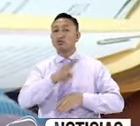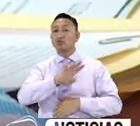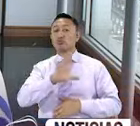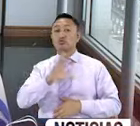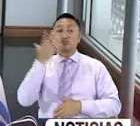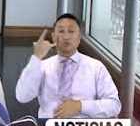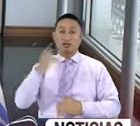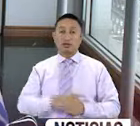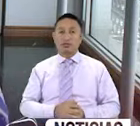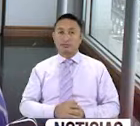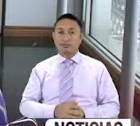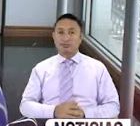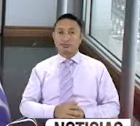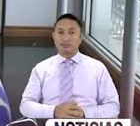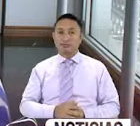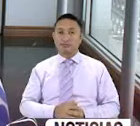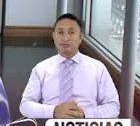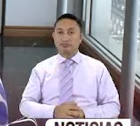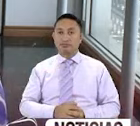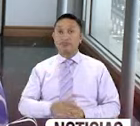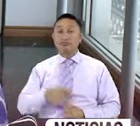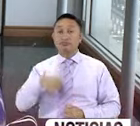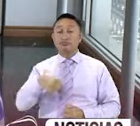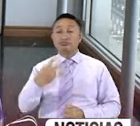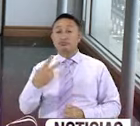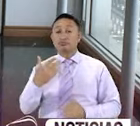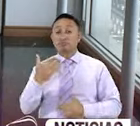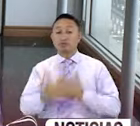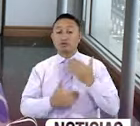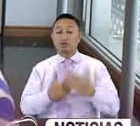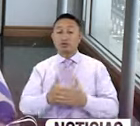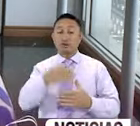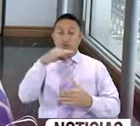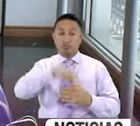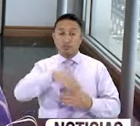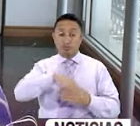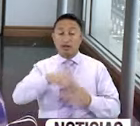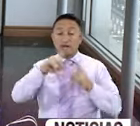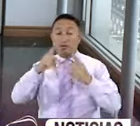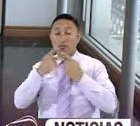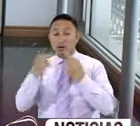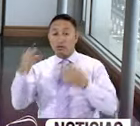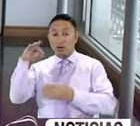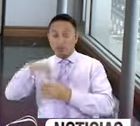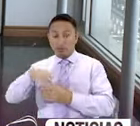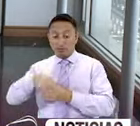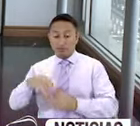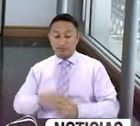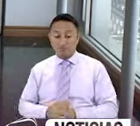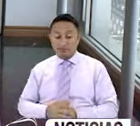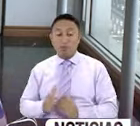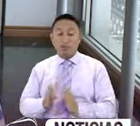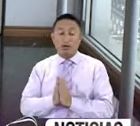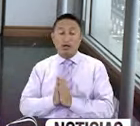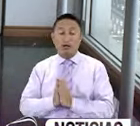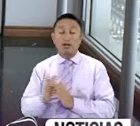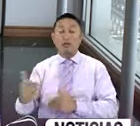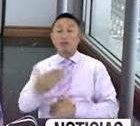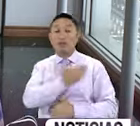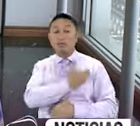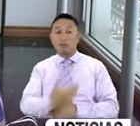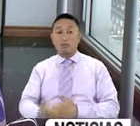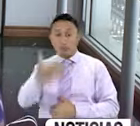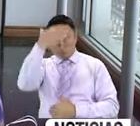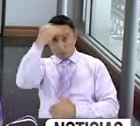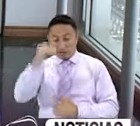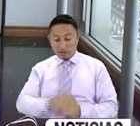la intención de que los dos procesos, el referéndum y la consulta popular emitida por o pedida por el Ejecutivo, coincidan con